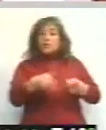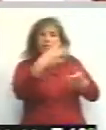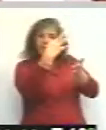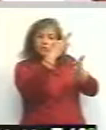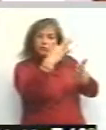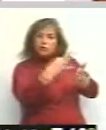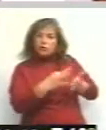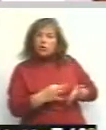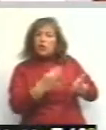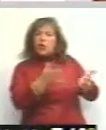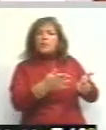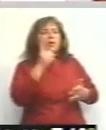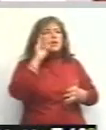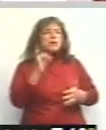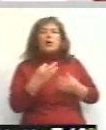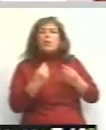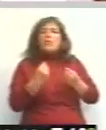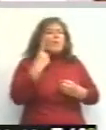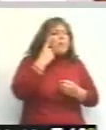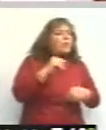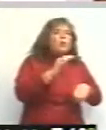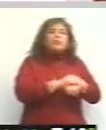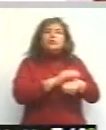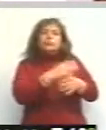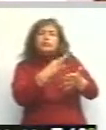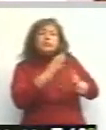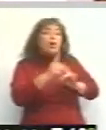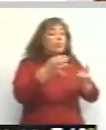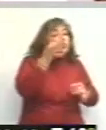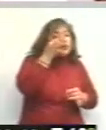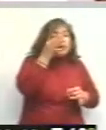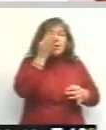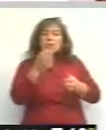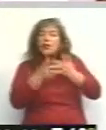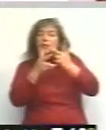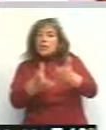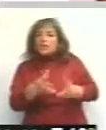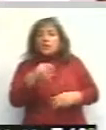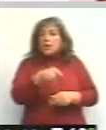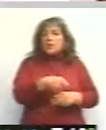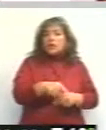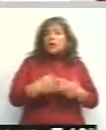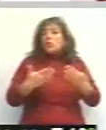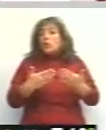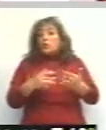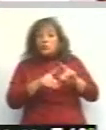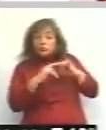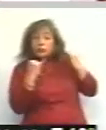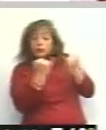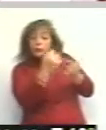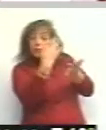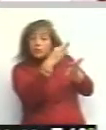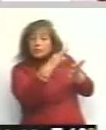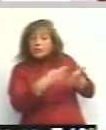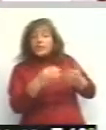criminalística para determinar cuál fue la mecánica del siniestro, si bien algunos testimonios daban este tipo de indicios, con el resultado de las pericias y los